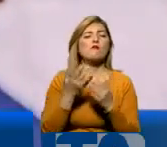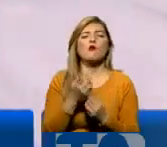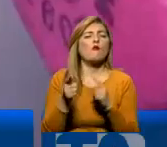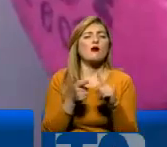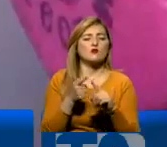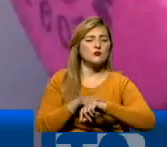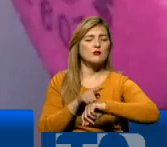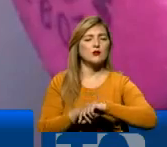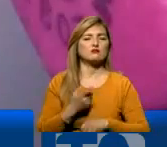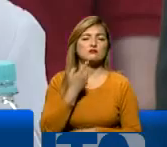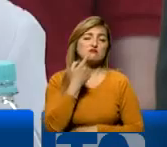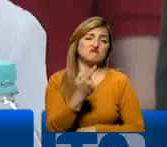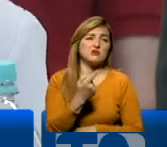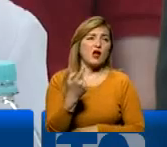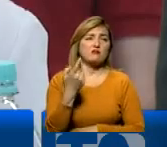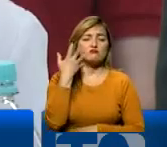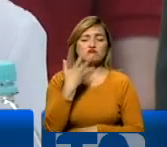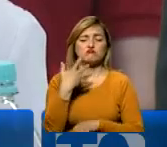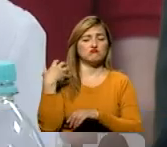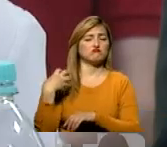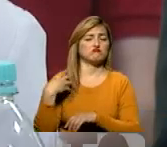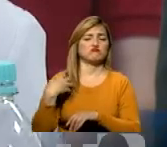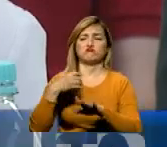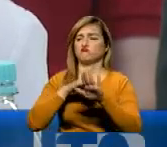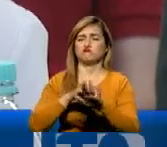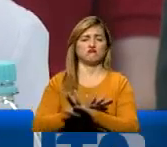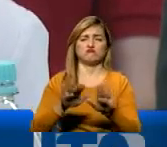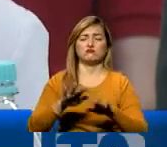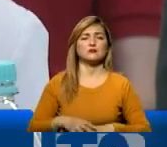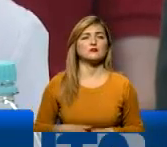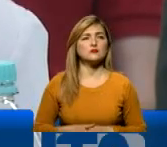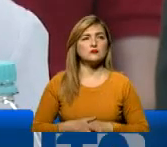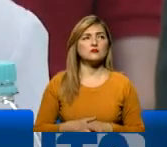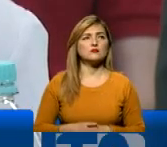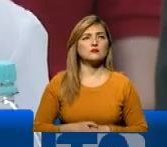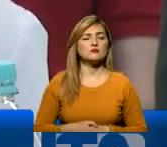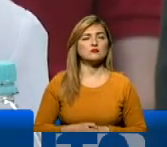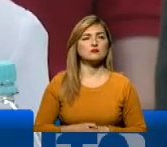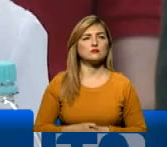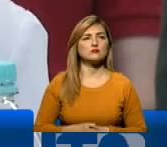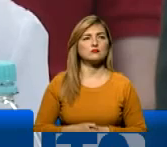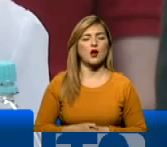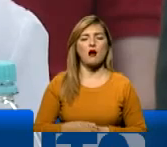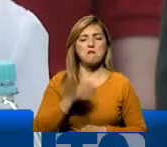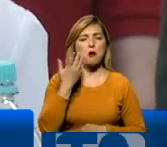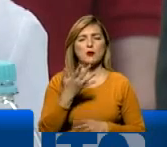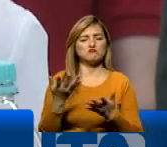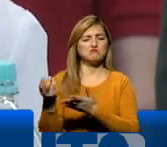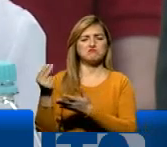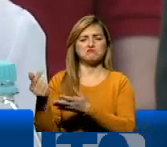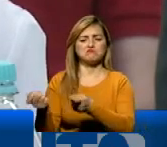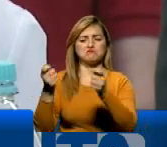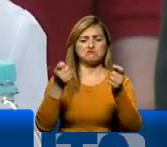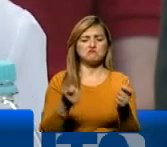es que ya están garantizadas. Que hemos recibido las primeras pruebas rápidas de antígeno y también vamos a hacer